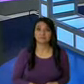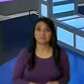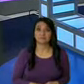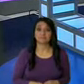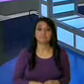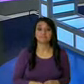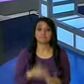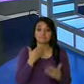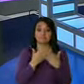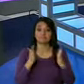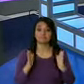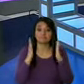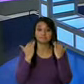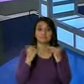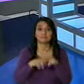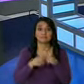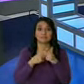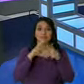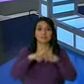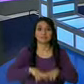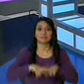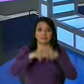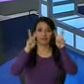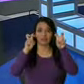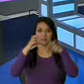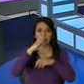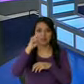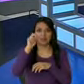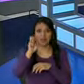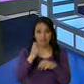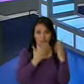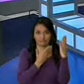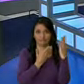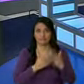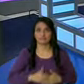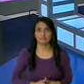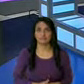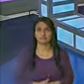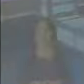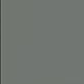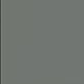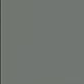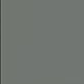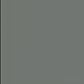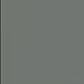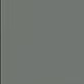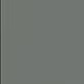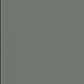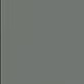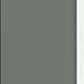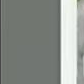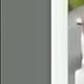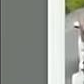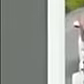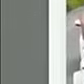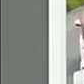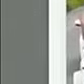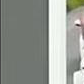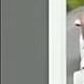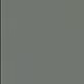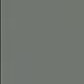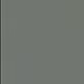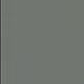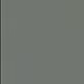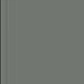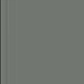mucha atención. Empezamos aquí revisando cuáles son las principales noticias en esta mañana en Diario El Comercio. Miremos el titular del comercio,